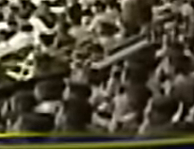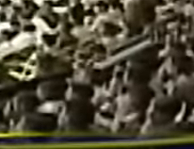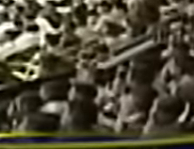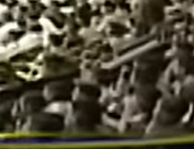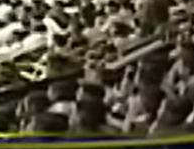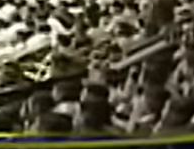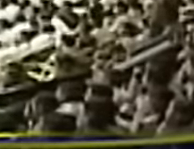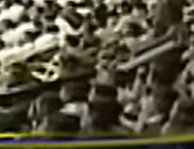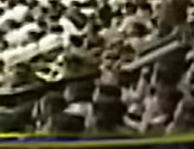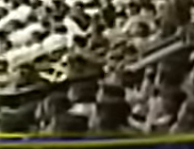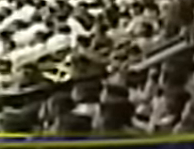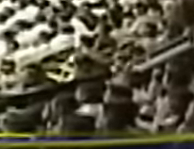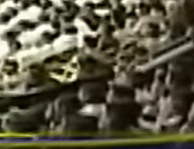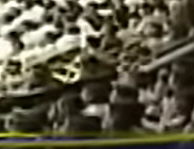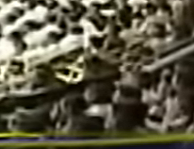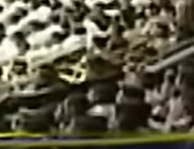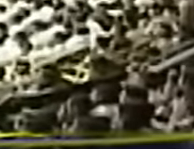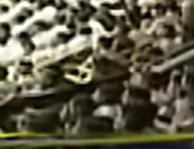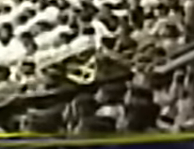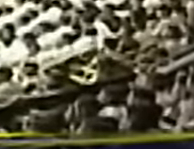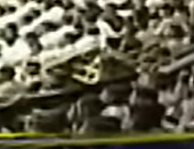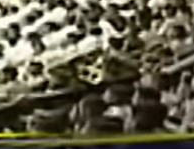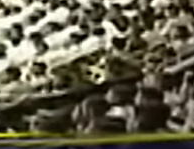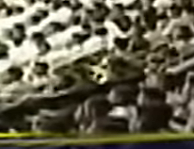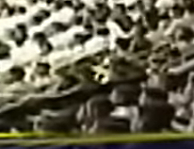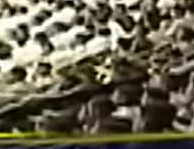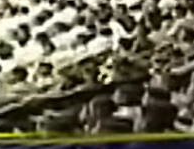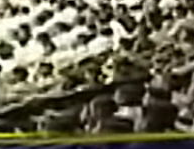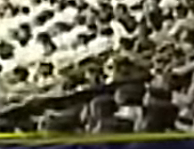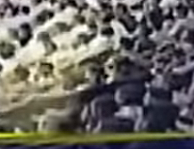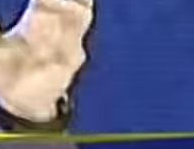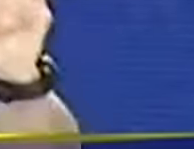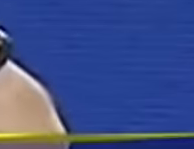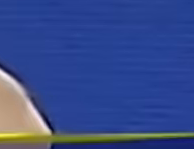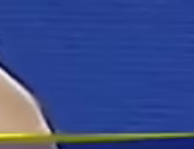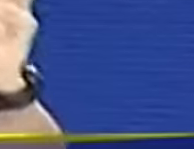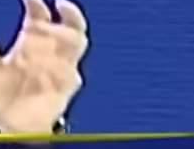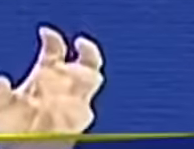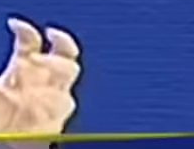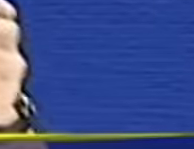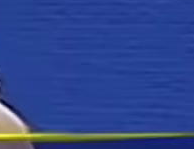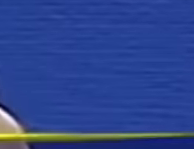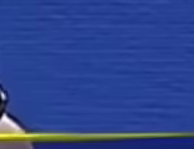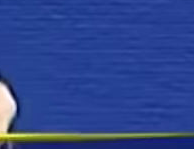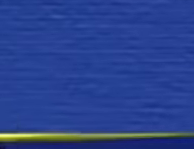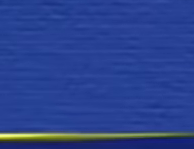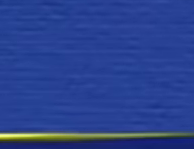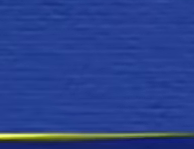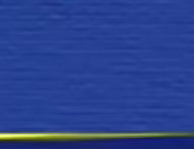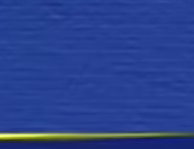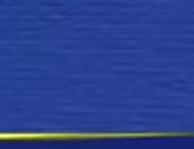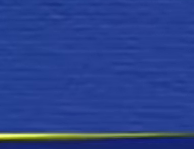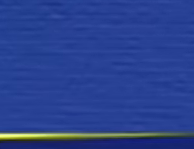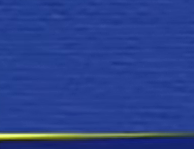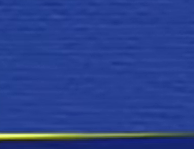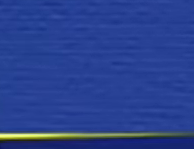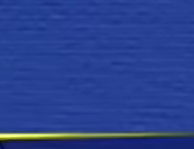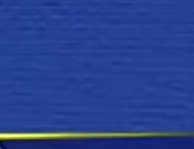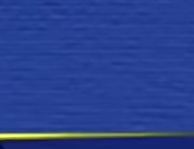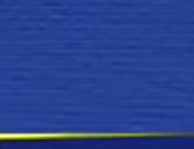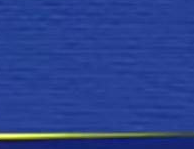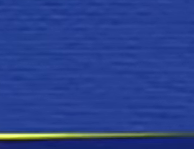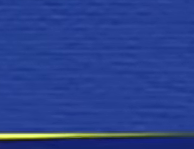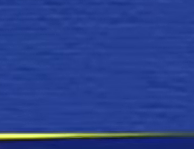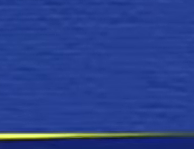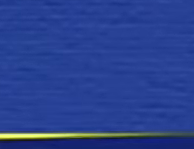hicieron, y con Punta Barima, dos extremos allí que hacen una tenaza para que desde el